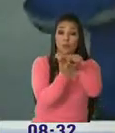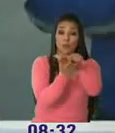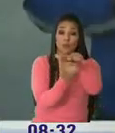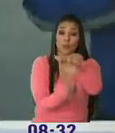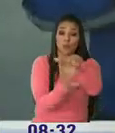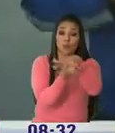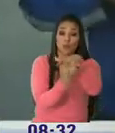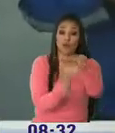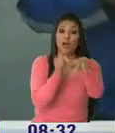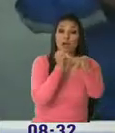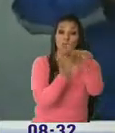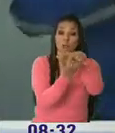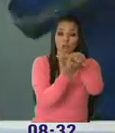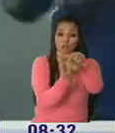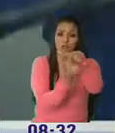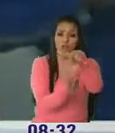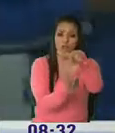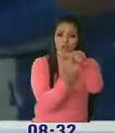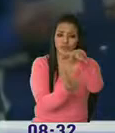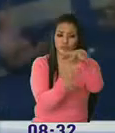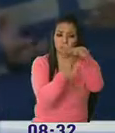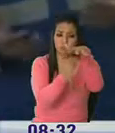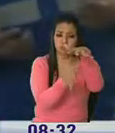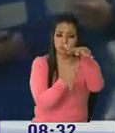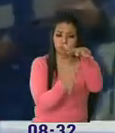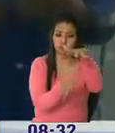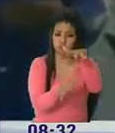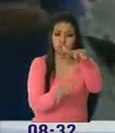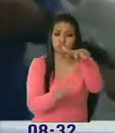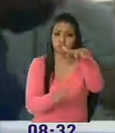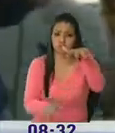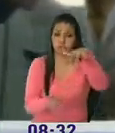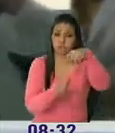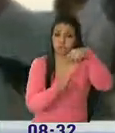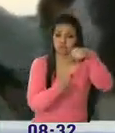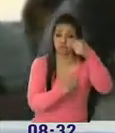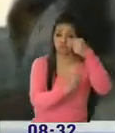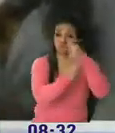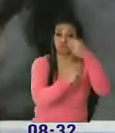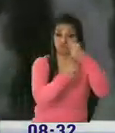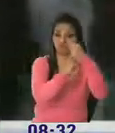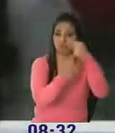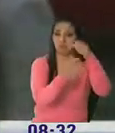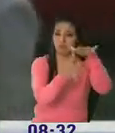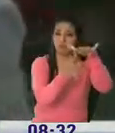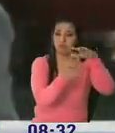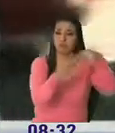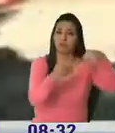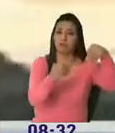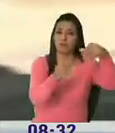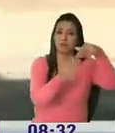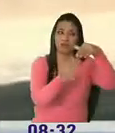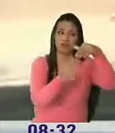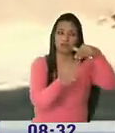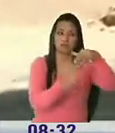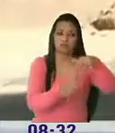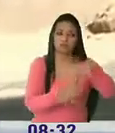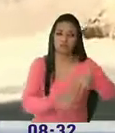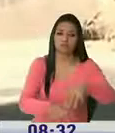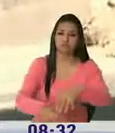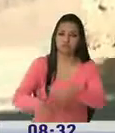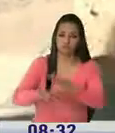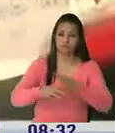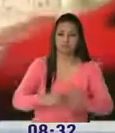superior y está haciendo que el talud pierda esa estabilidad y se proceda a caer.